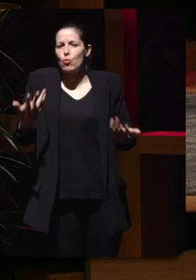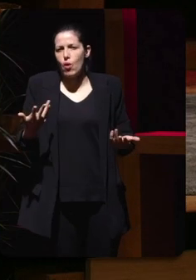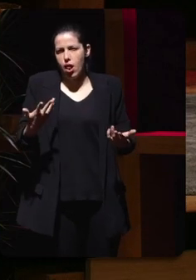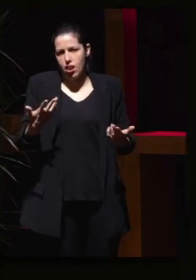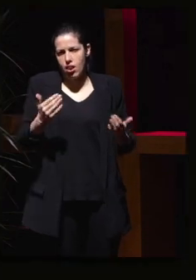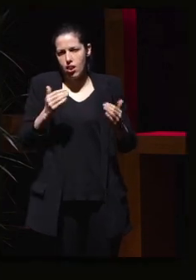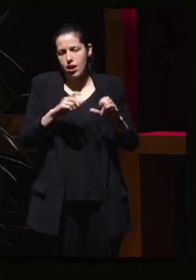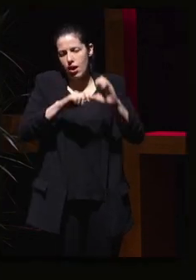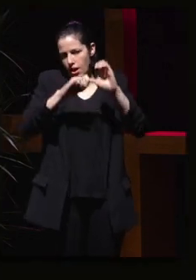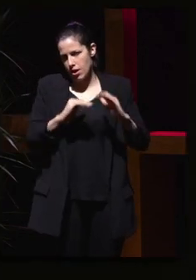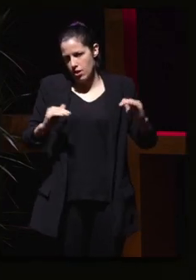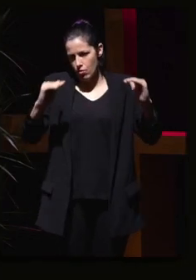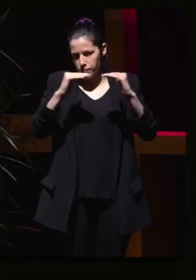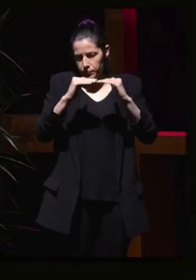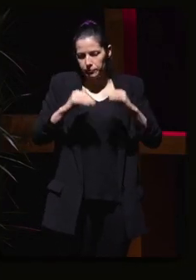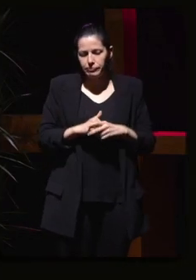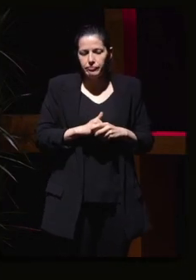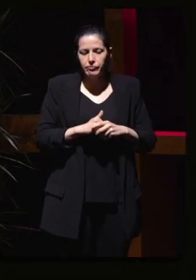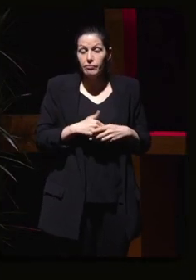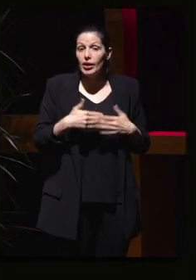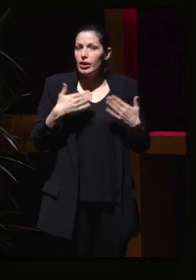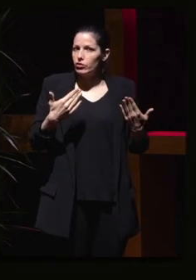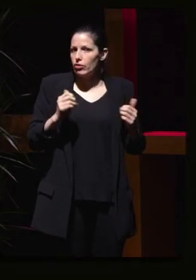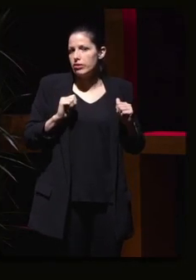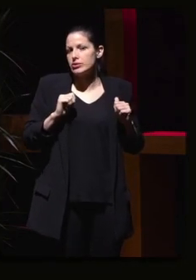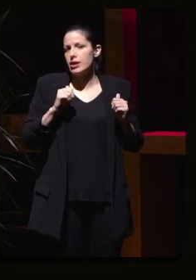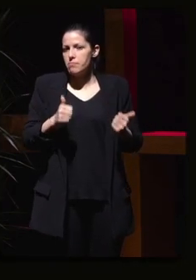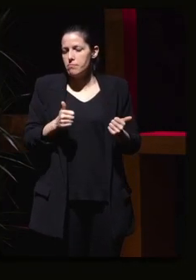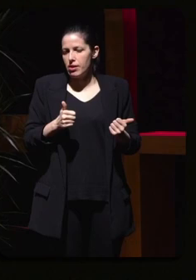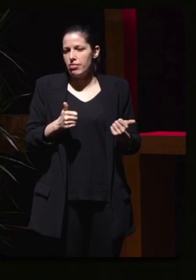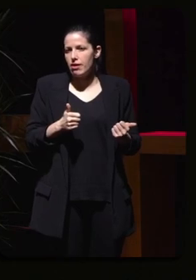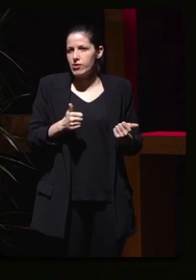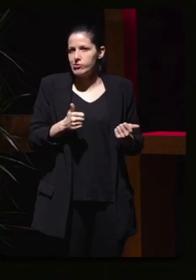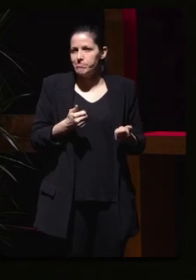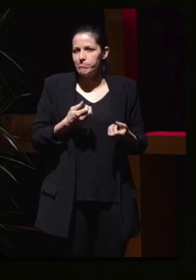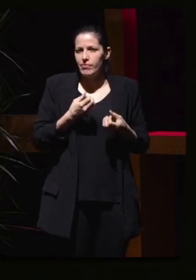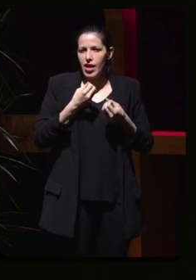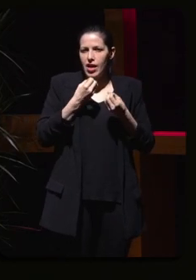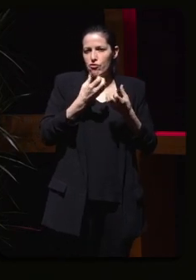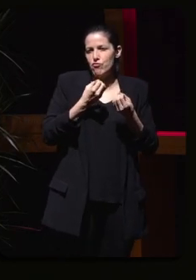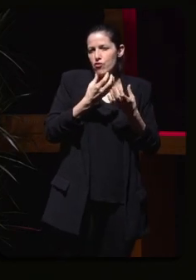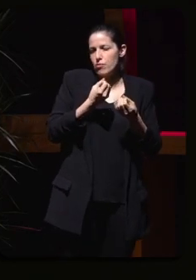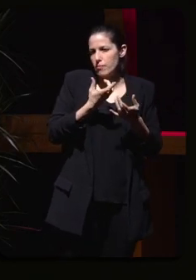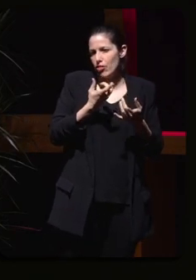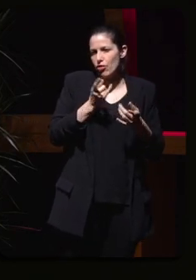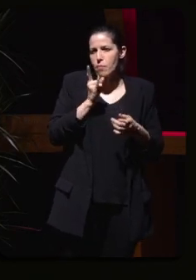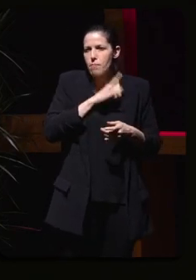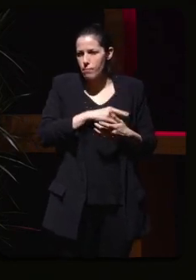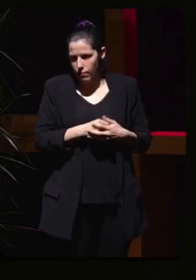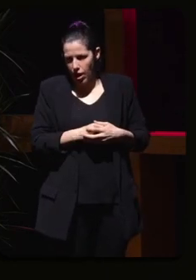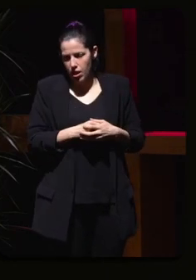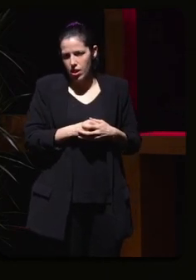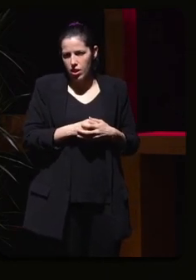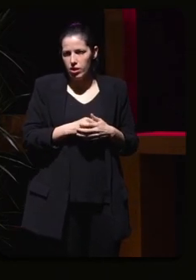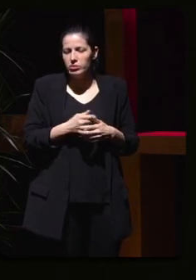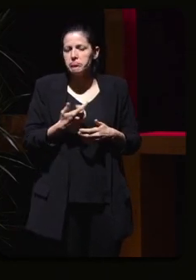Y entonces empiezan a entrar toda esa la desinformación, ¿no?, que es lo que ahora es el mal principal, lo peor